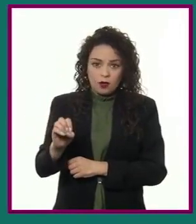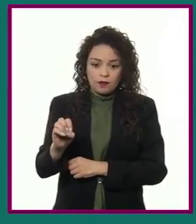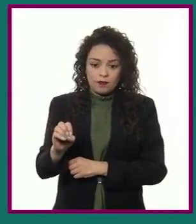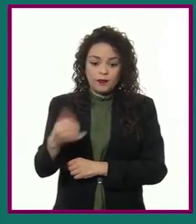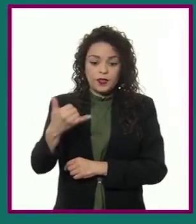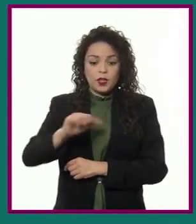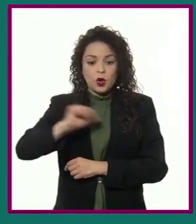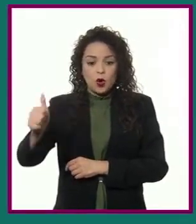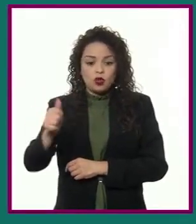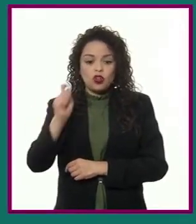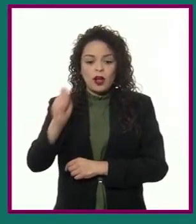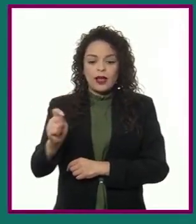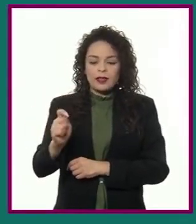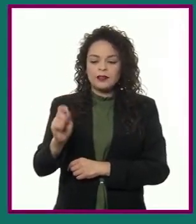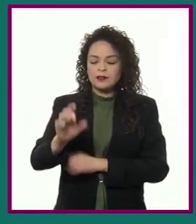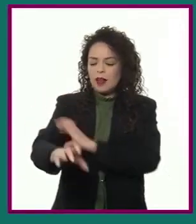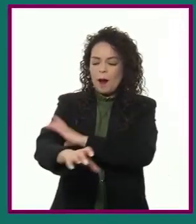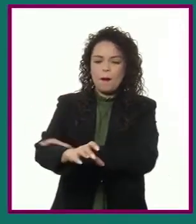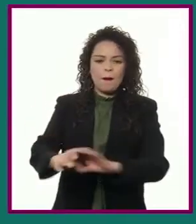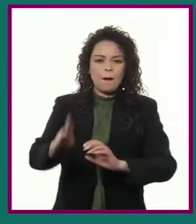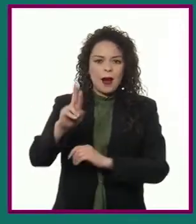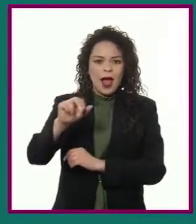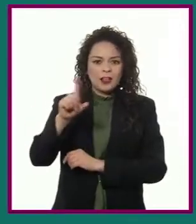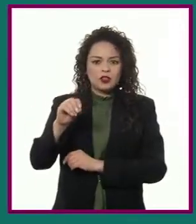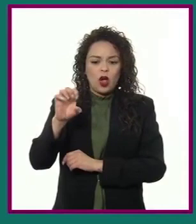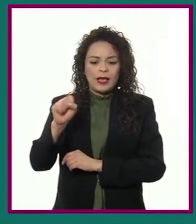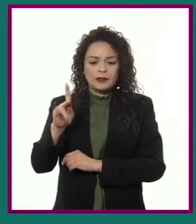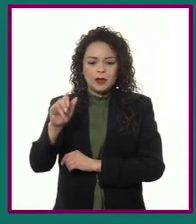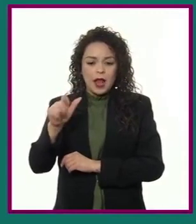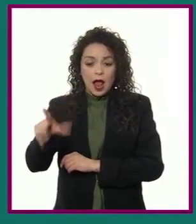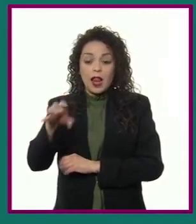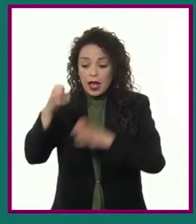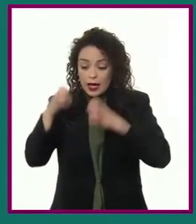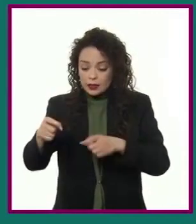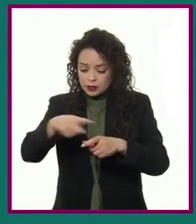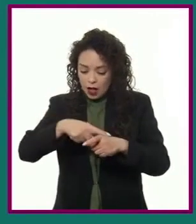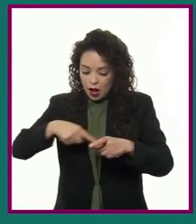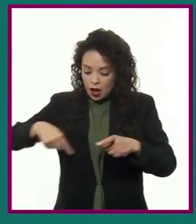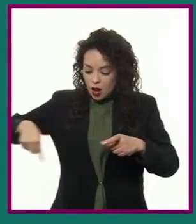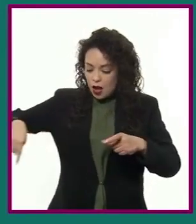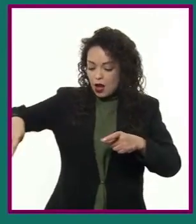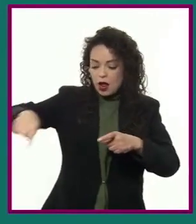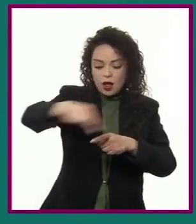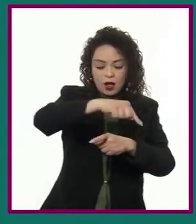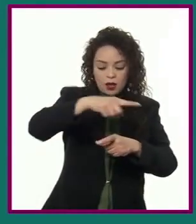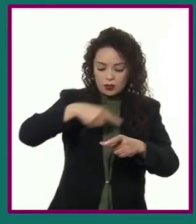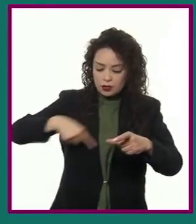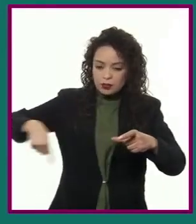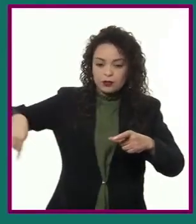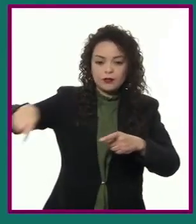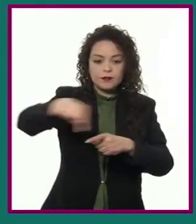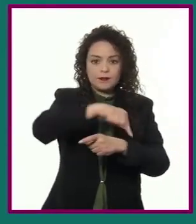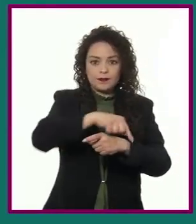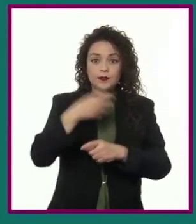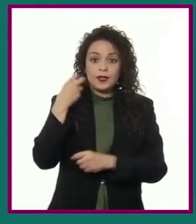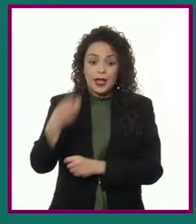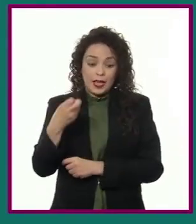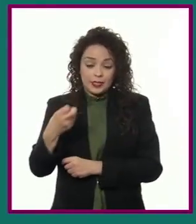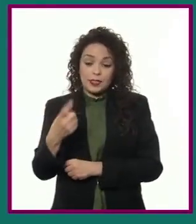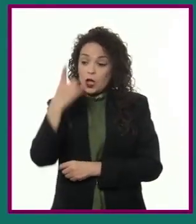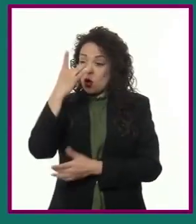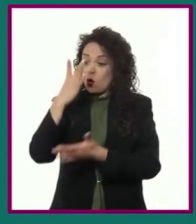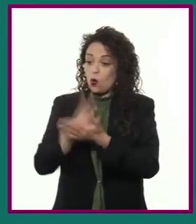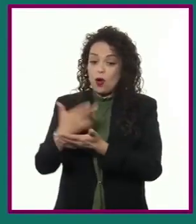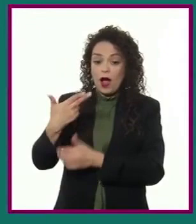espirales que se envuelven alrededor de estos bulbos. Un halo esférico de estrellas envuelve